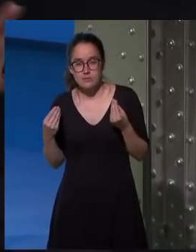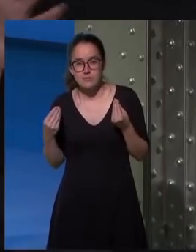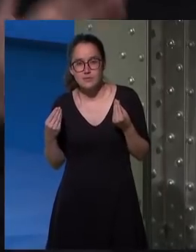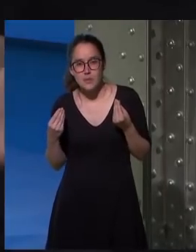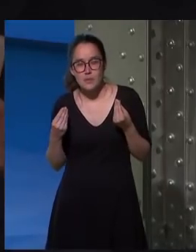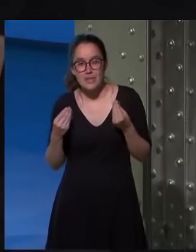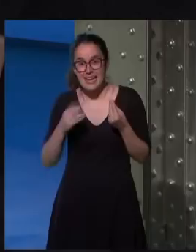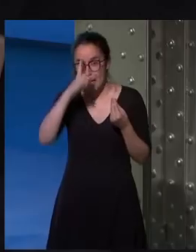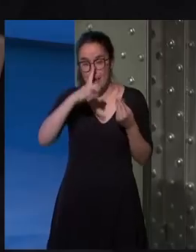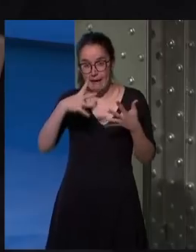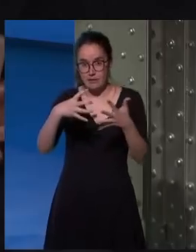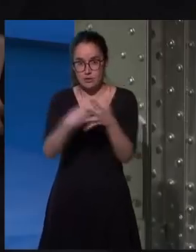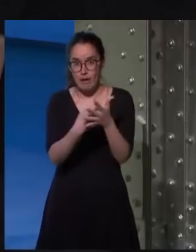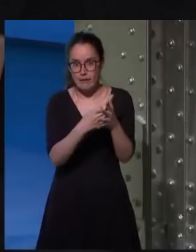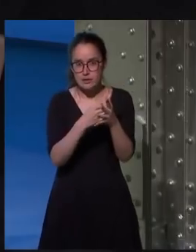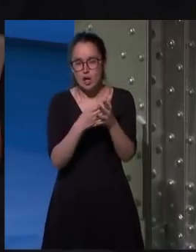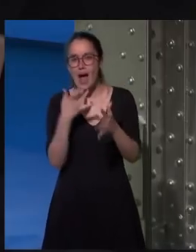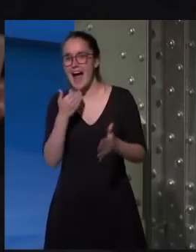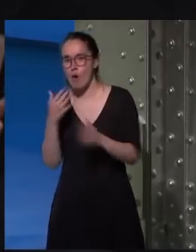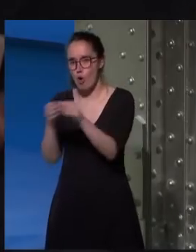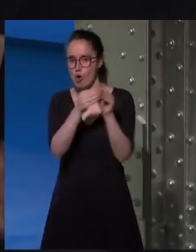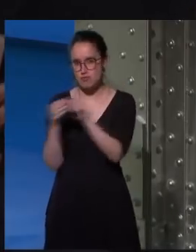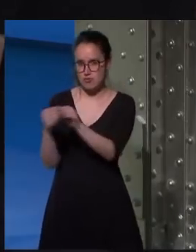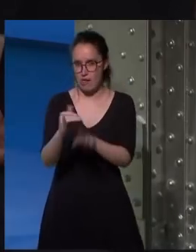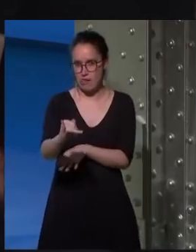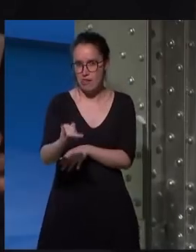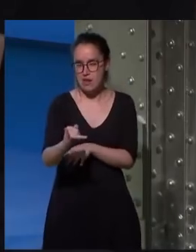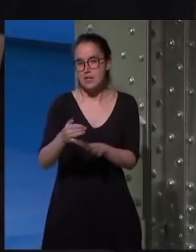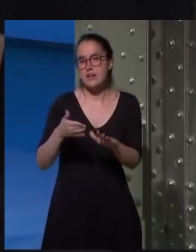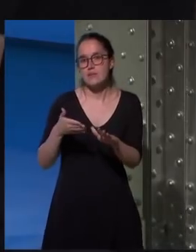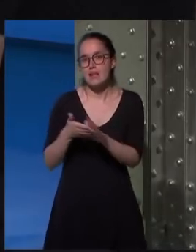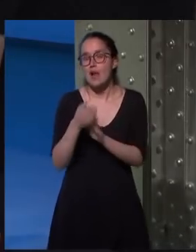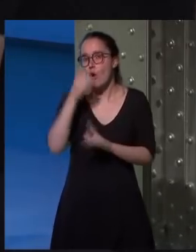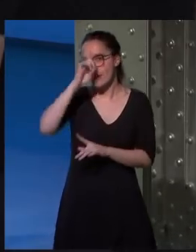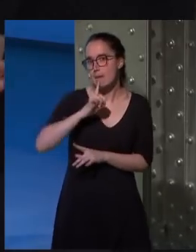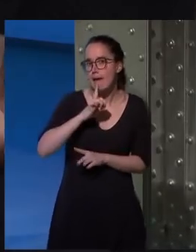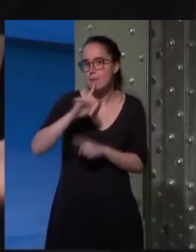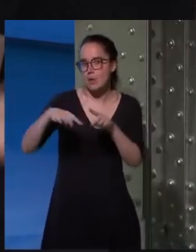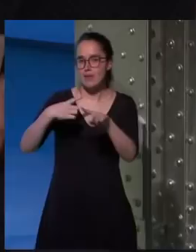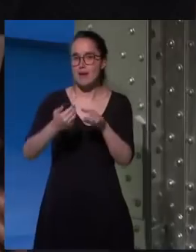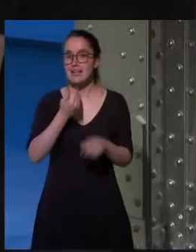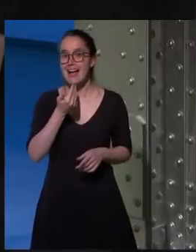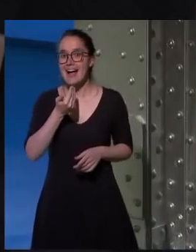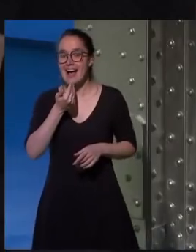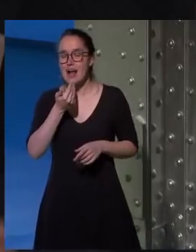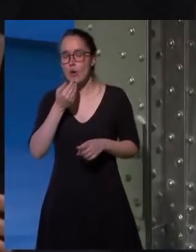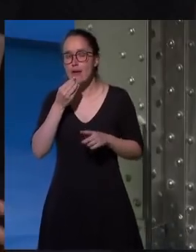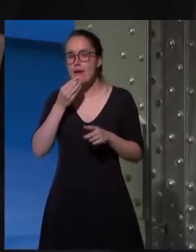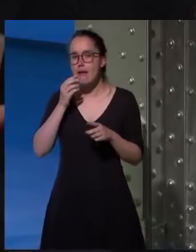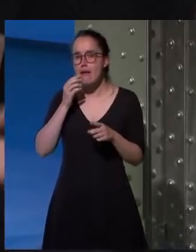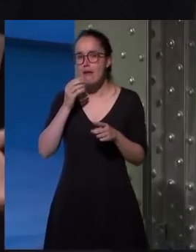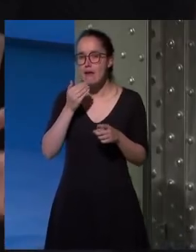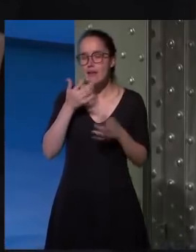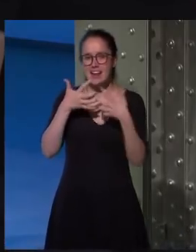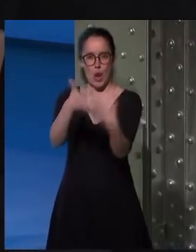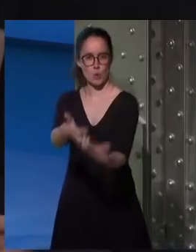todas las imágenes juntas pudiesen tener algo en común, y ese algo en común no solamente fuese algo estético, sino que también pues fuese un reflejo de